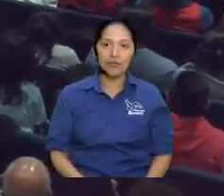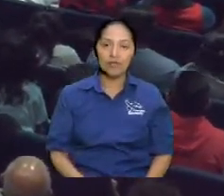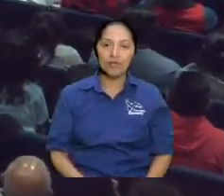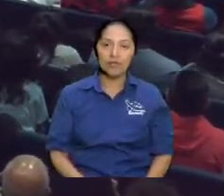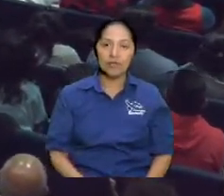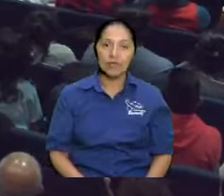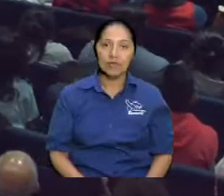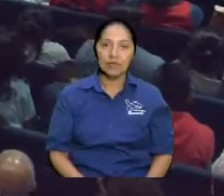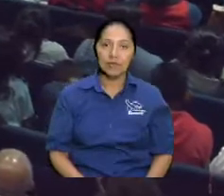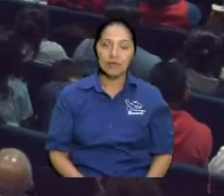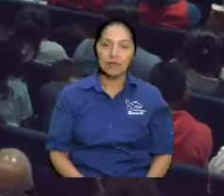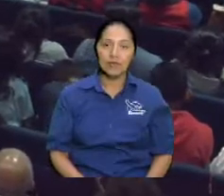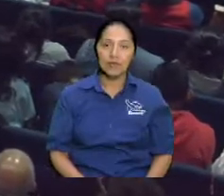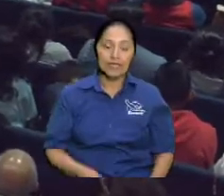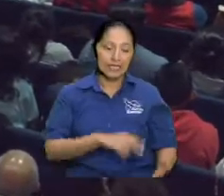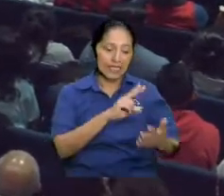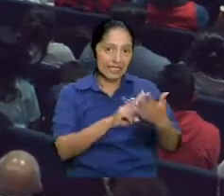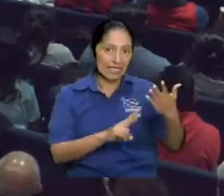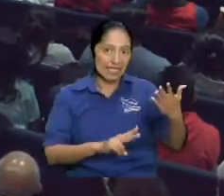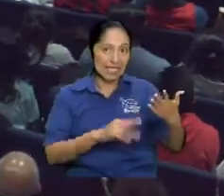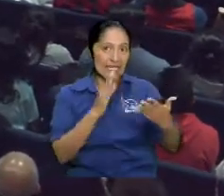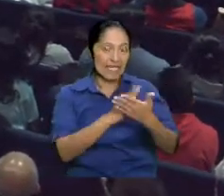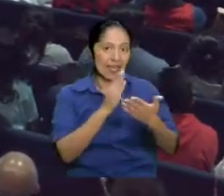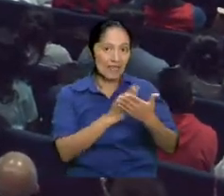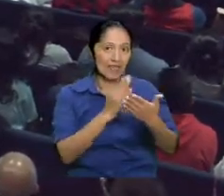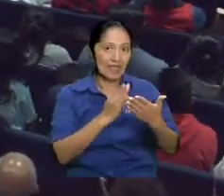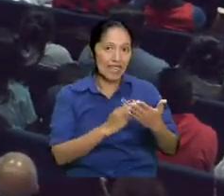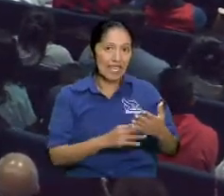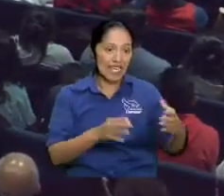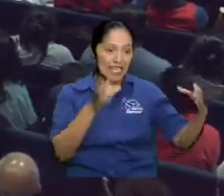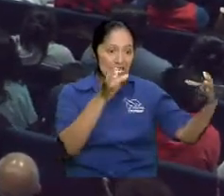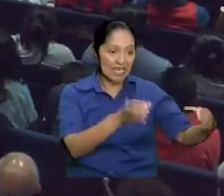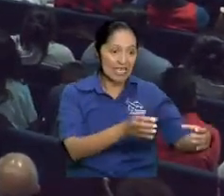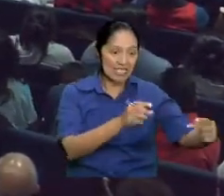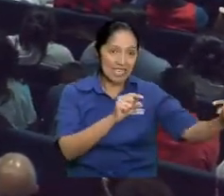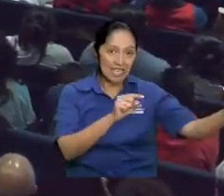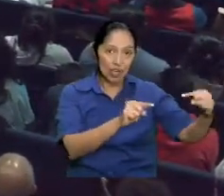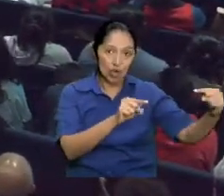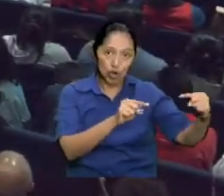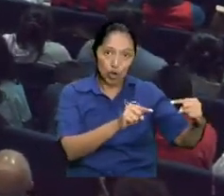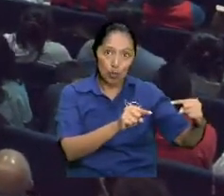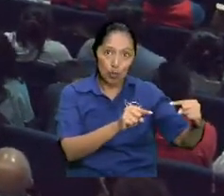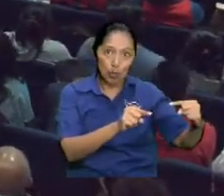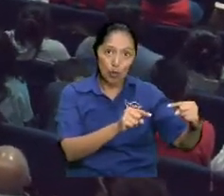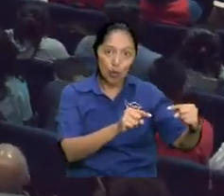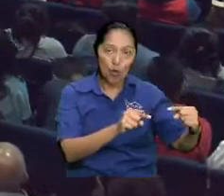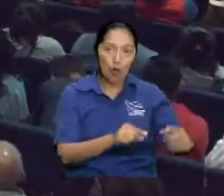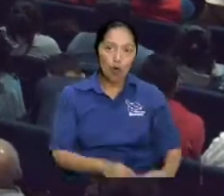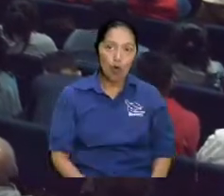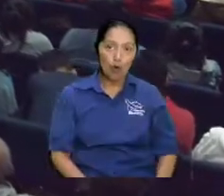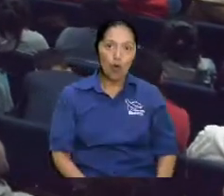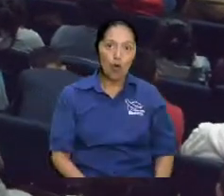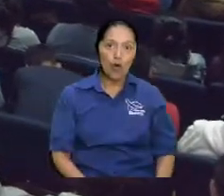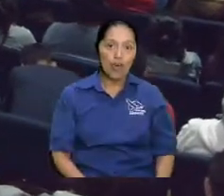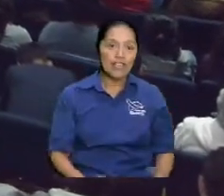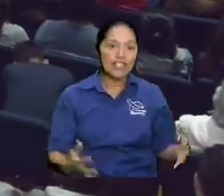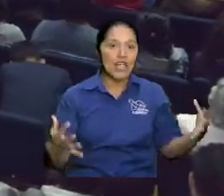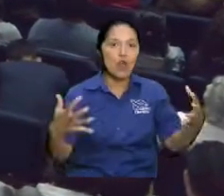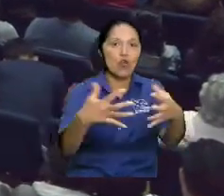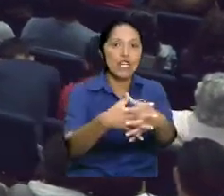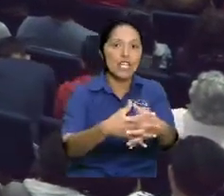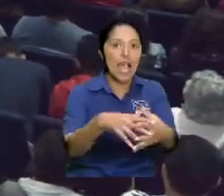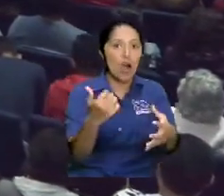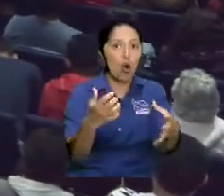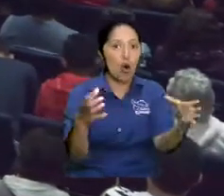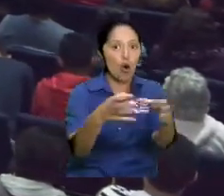se lo llevaban. Miren lo que dice: venían con los amalecitas, se asociaban con otros espíritus, los hijos del oriente, y subían